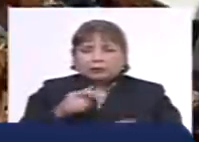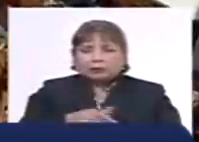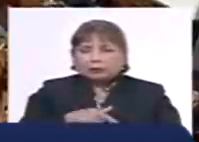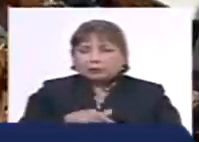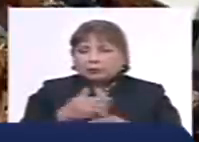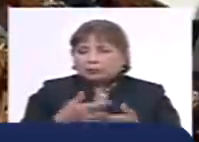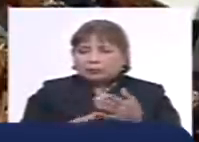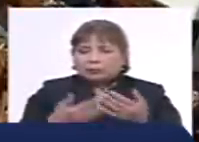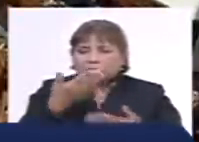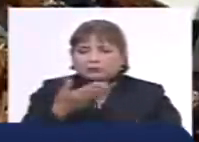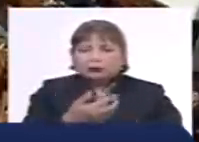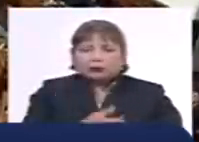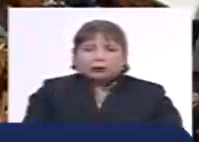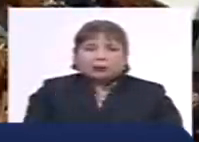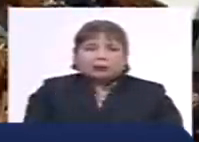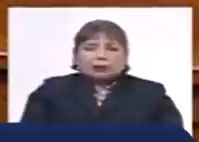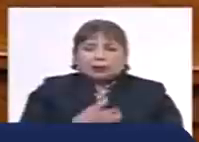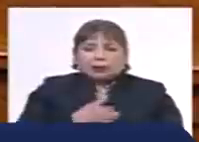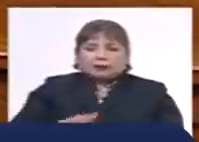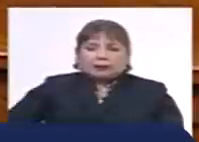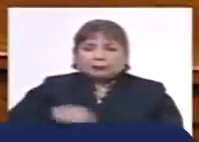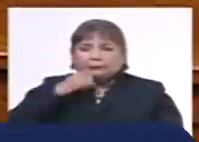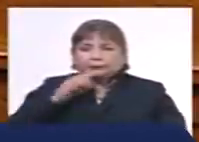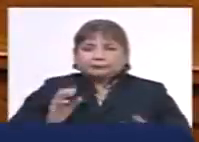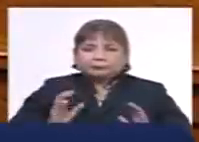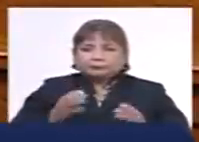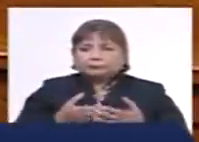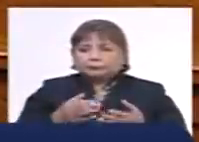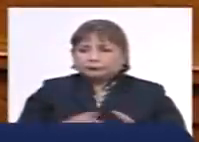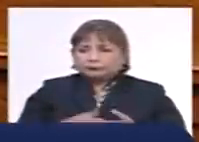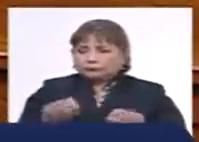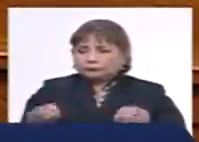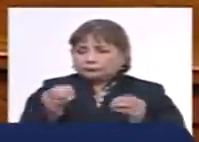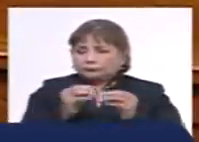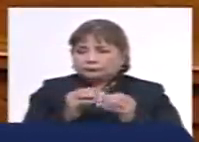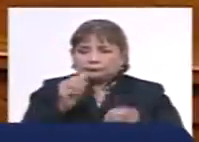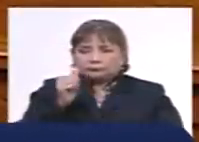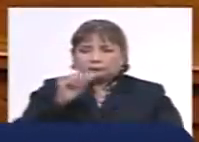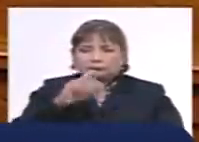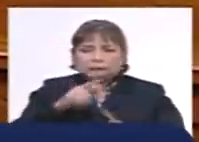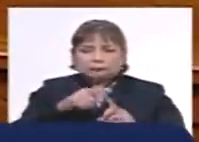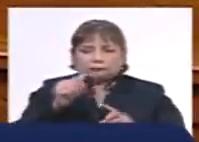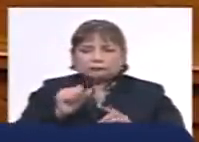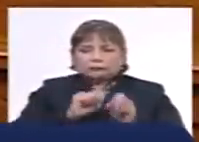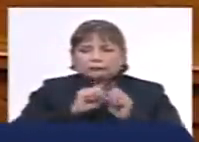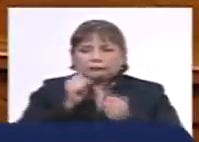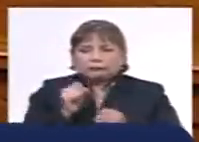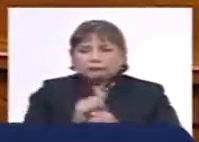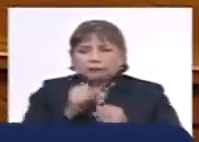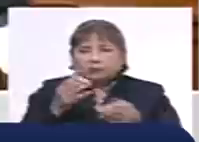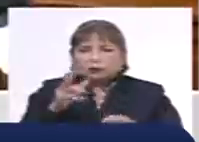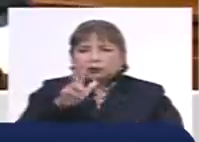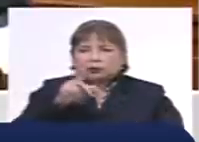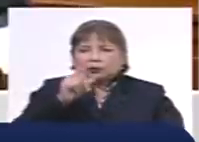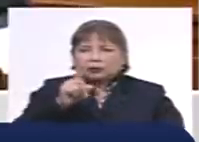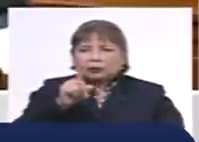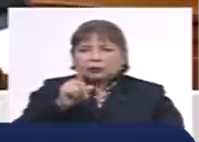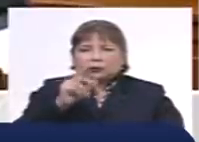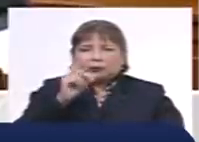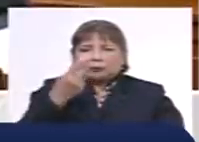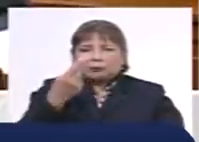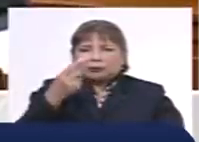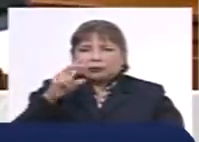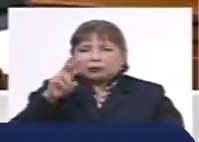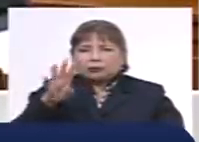tiempo, señora presidenta del Congreso, le adjunto las actas de sesión del Consejo del 31,